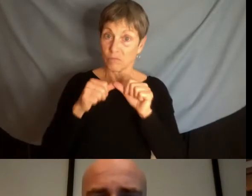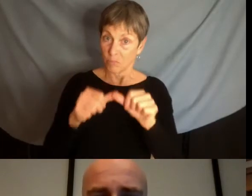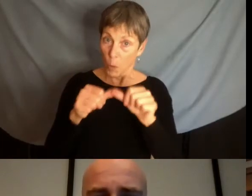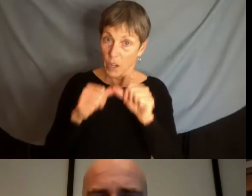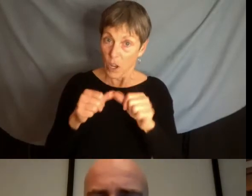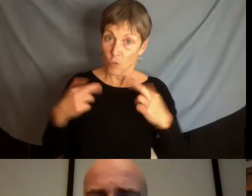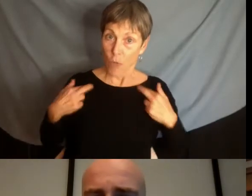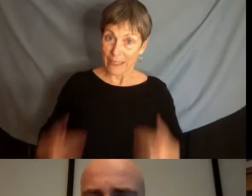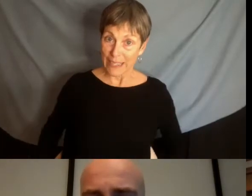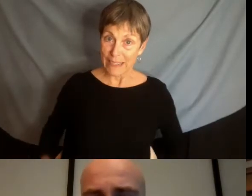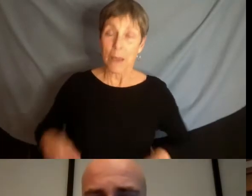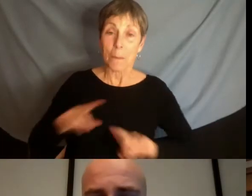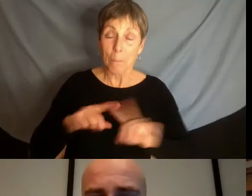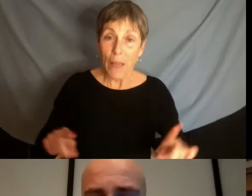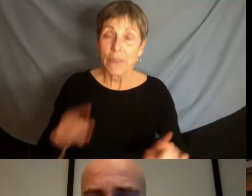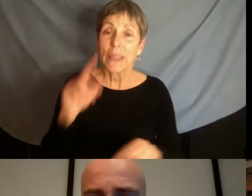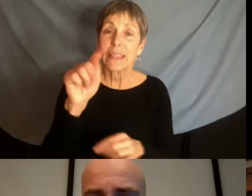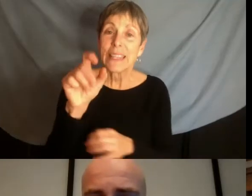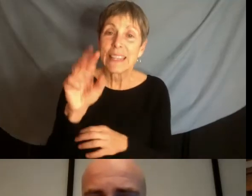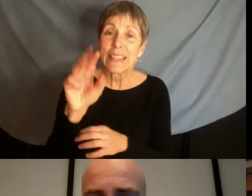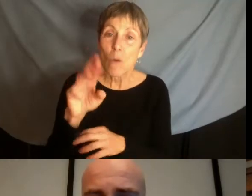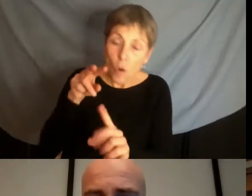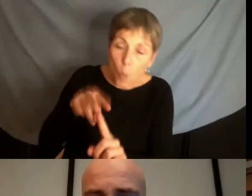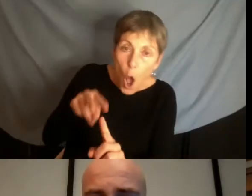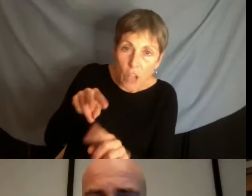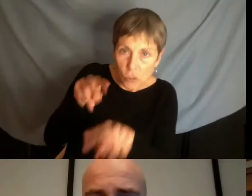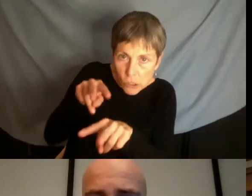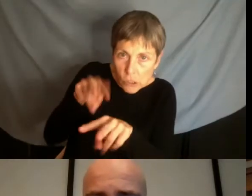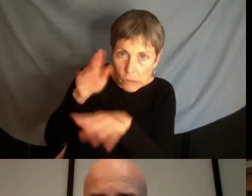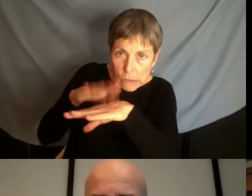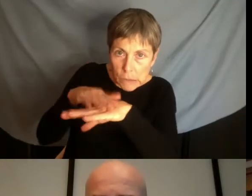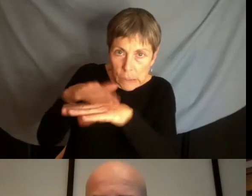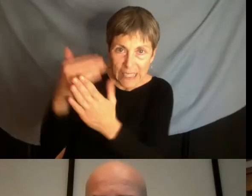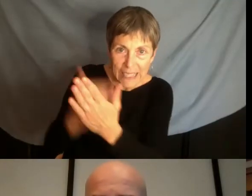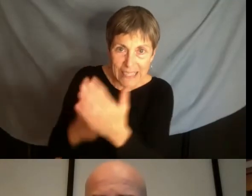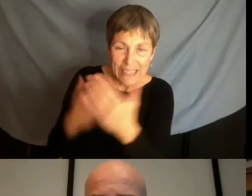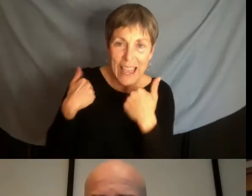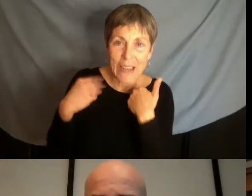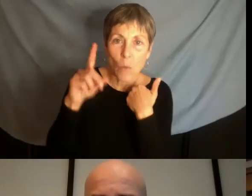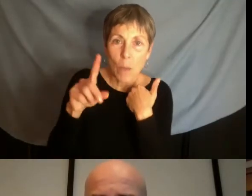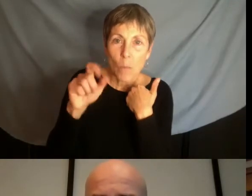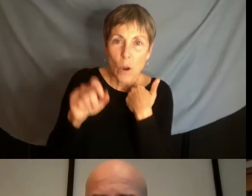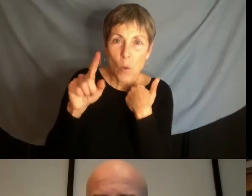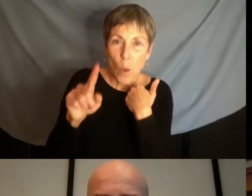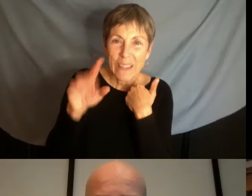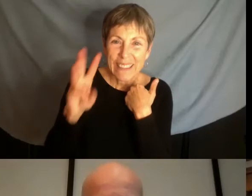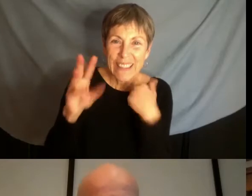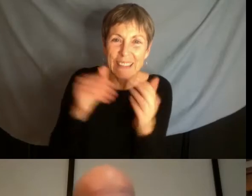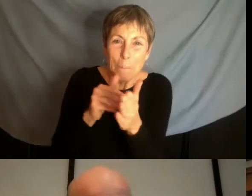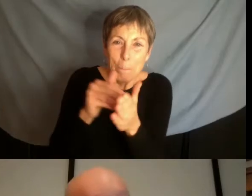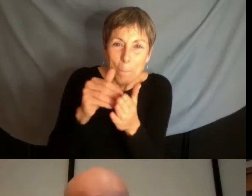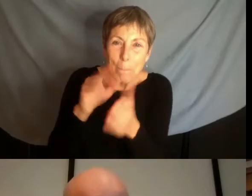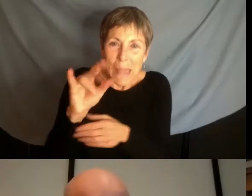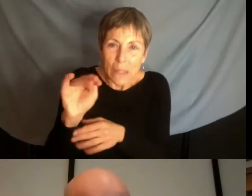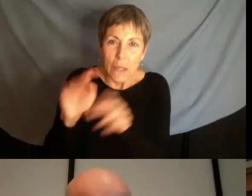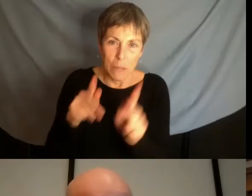Sin embargo, la lista de la visión de terror tenía como